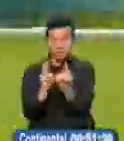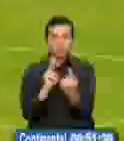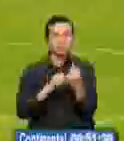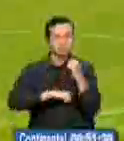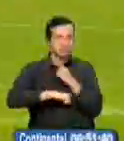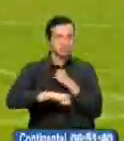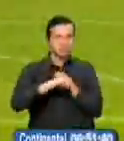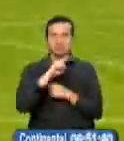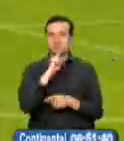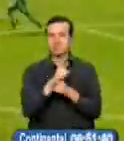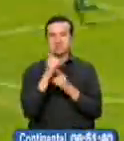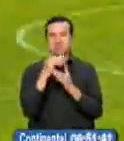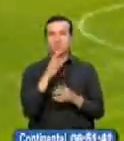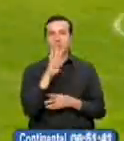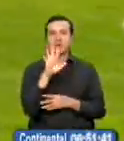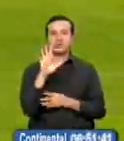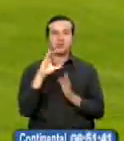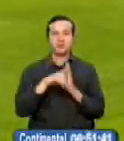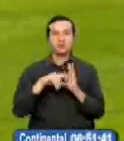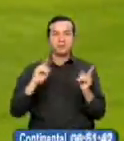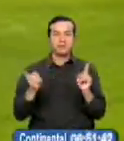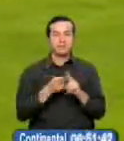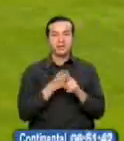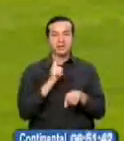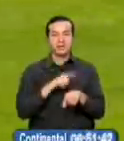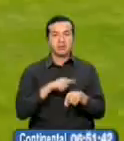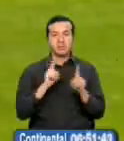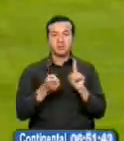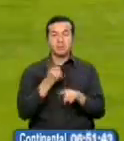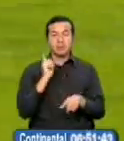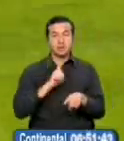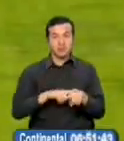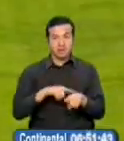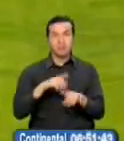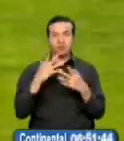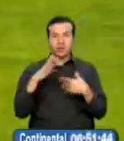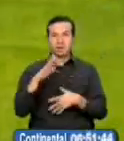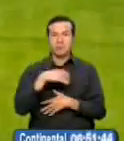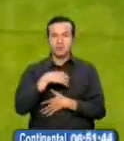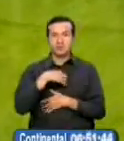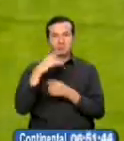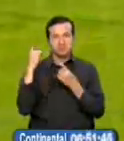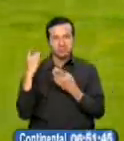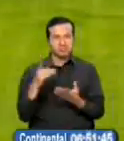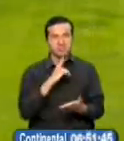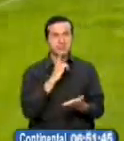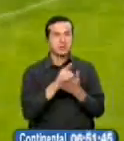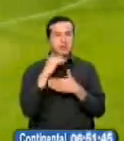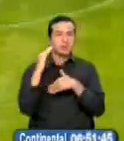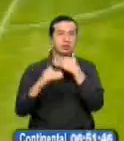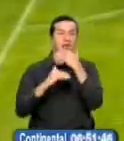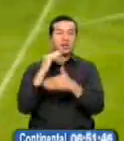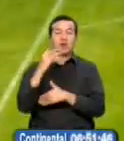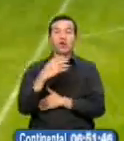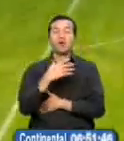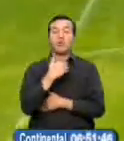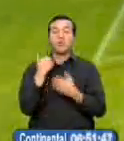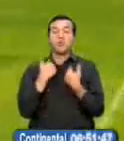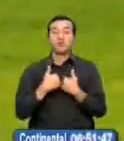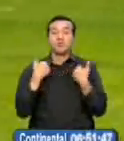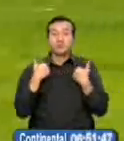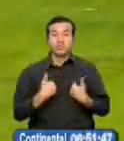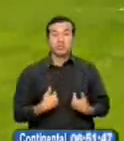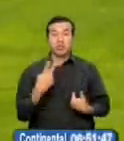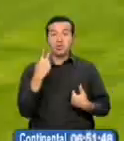45 minutos. Es decir, en la primera etapa ya Barcelona liquidó el partido, por más que más adelante el Mushurruna logró descontar